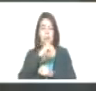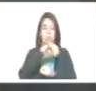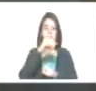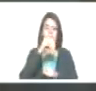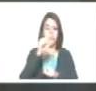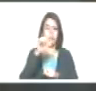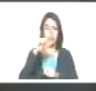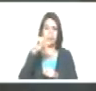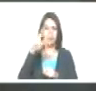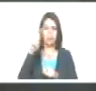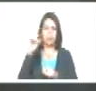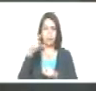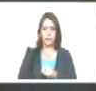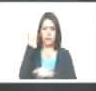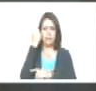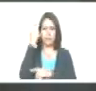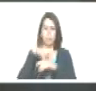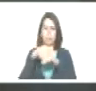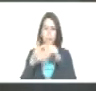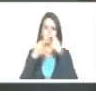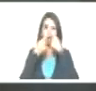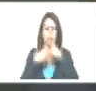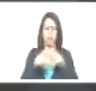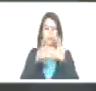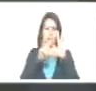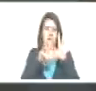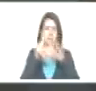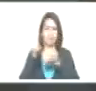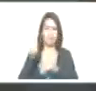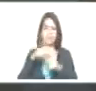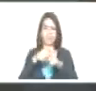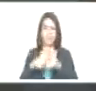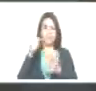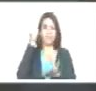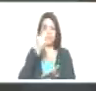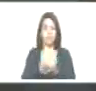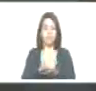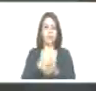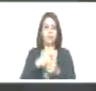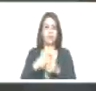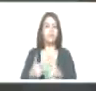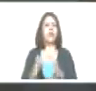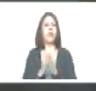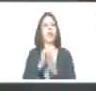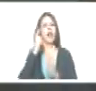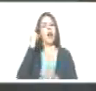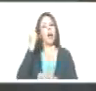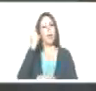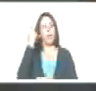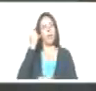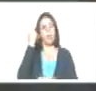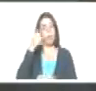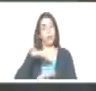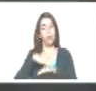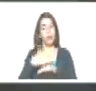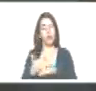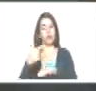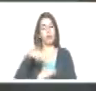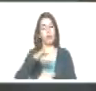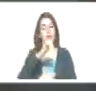Apure. Y hay una el 81 para el sello Lolimar en San Fernando de Apure con Eudes